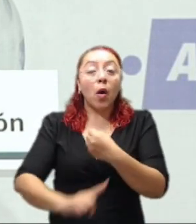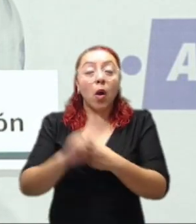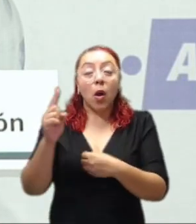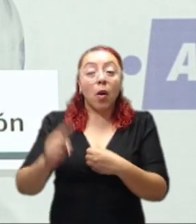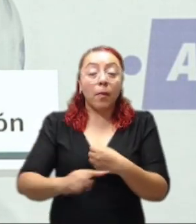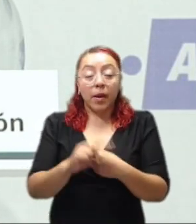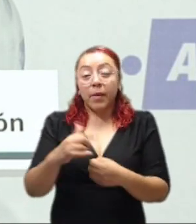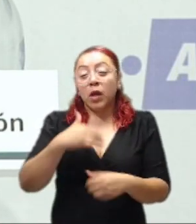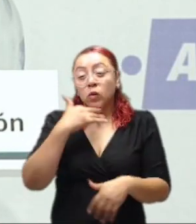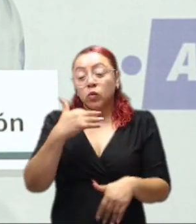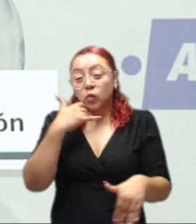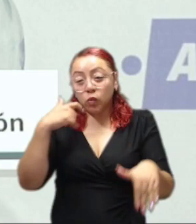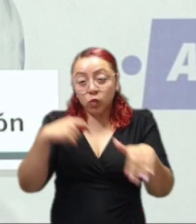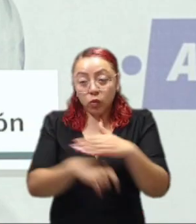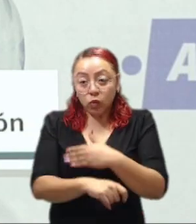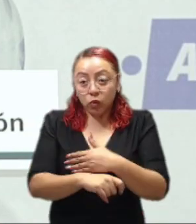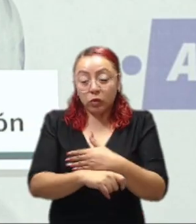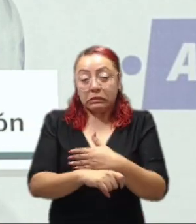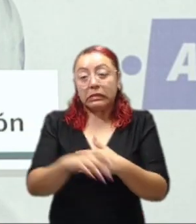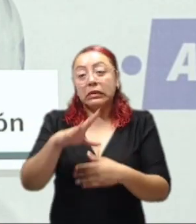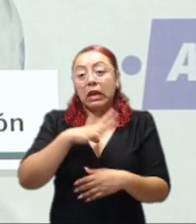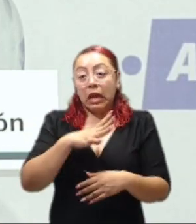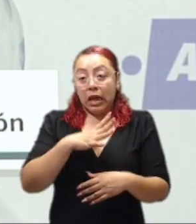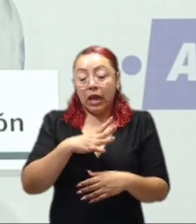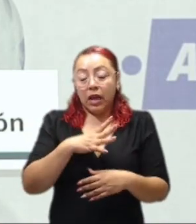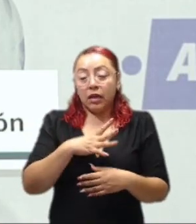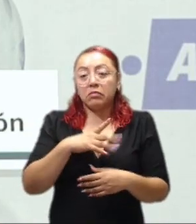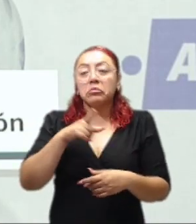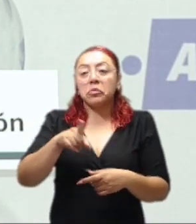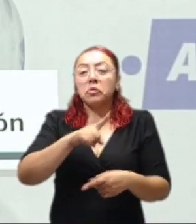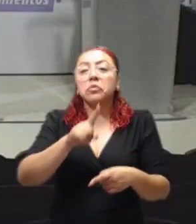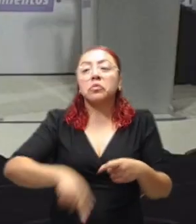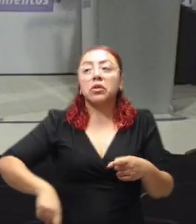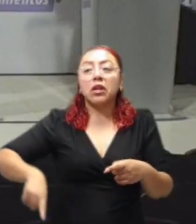si pueden levantar la mano para asignarles el turno correspondiente